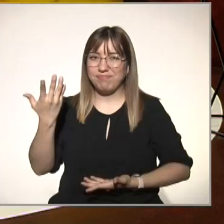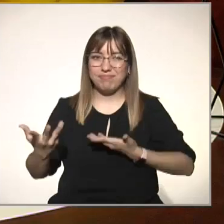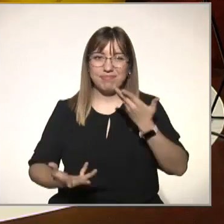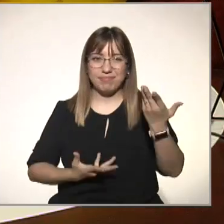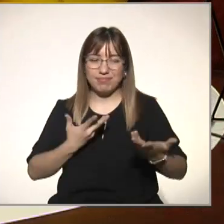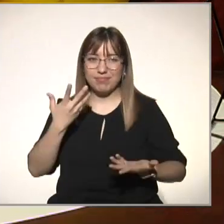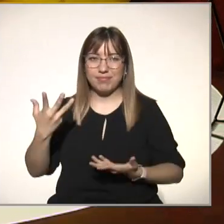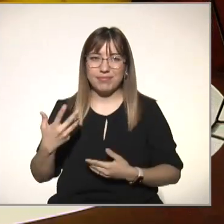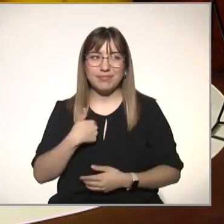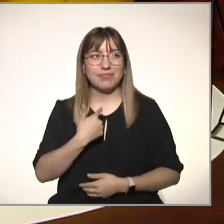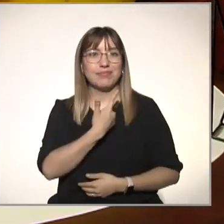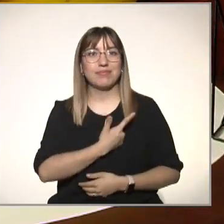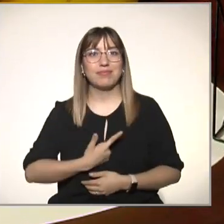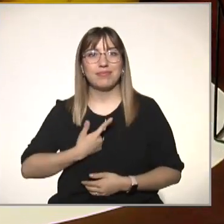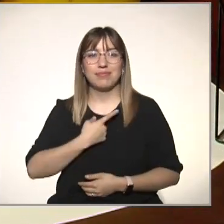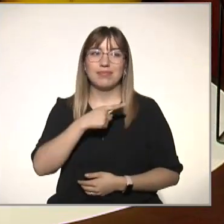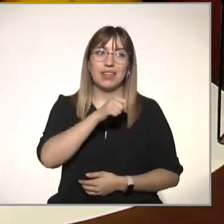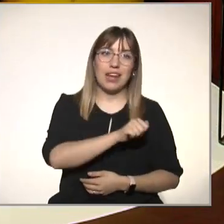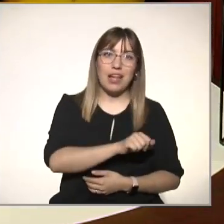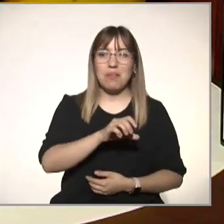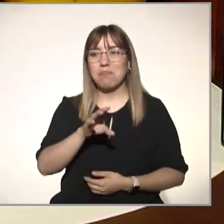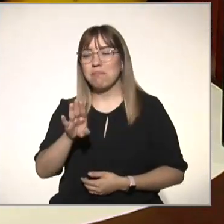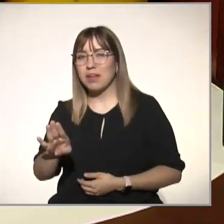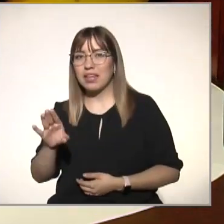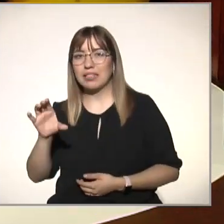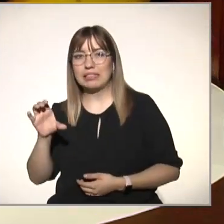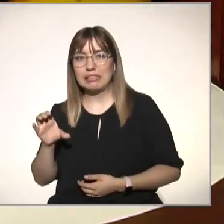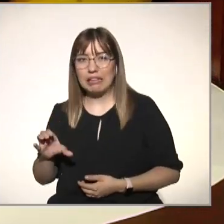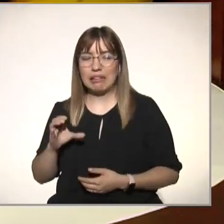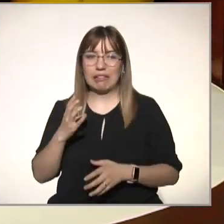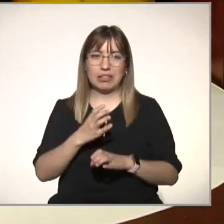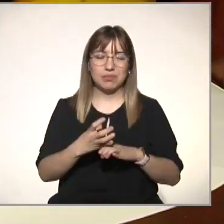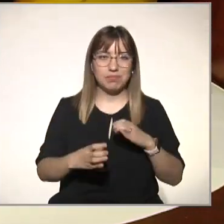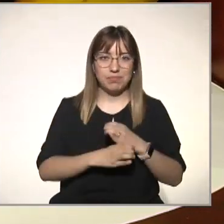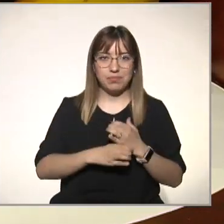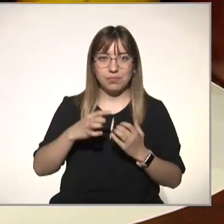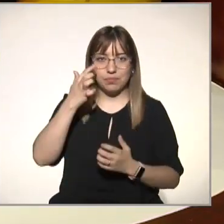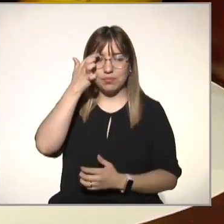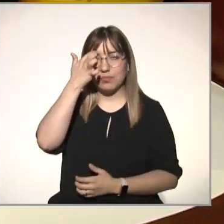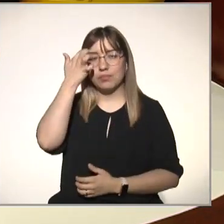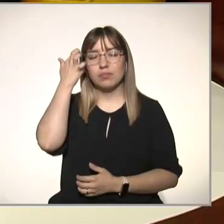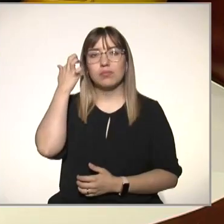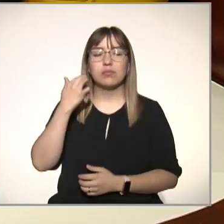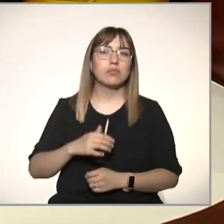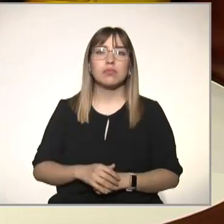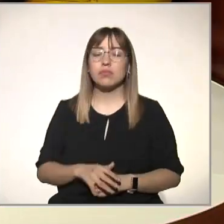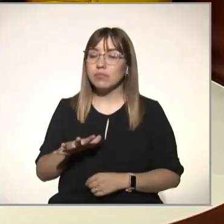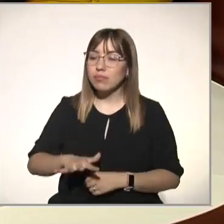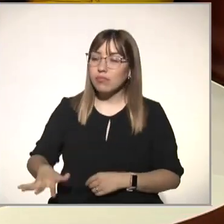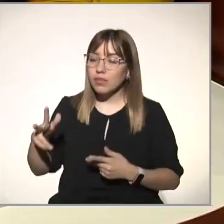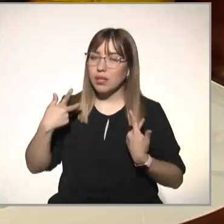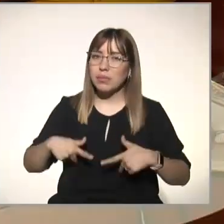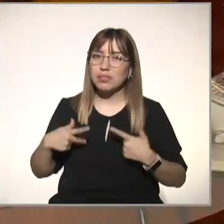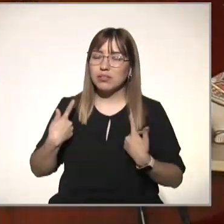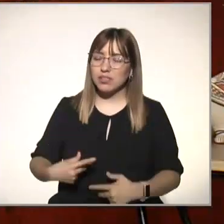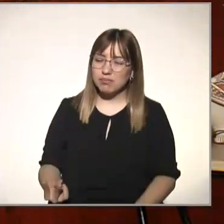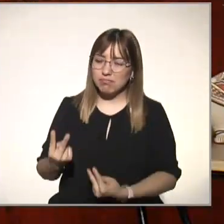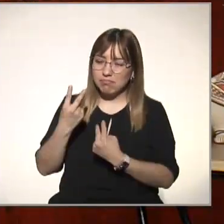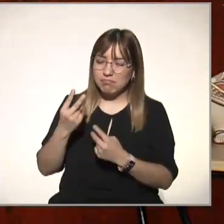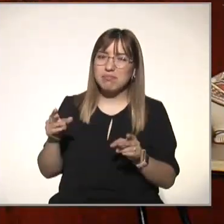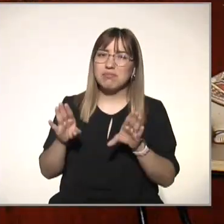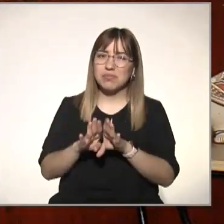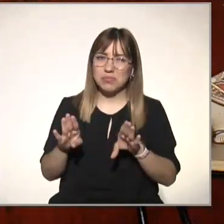guste A y por gustarle A no le puede gustar B. Y después nos dice, bueno, cuando pienso en cómo quiero que la gente me perciba, en cómo quiero que me